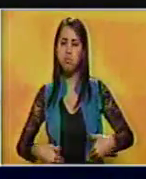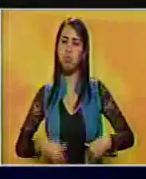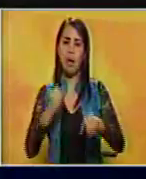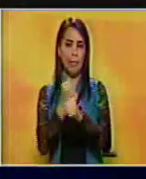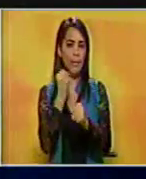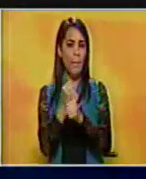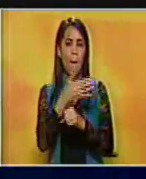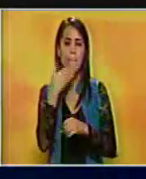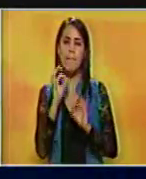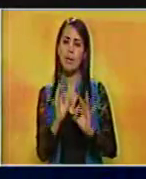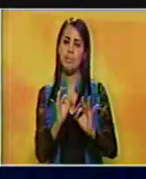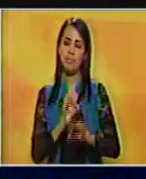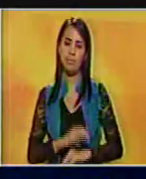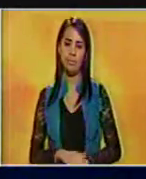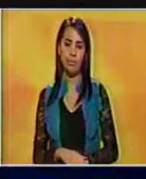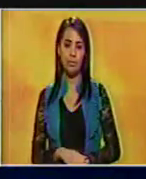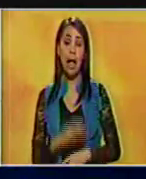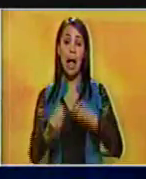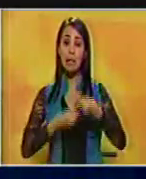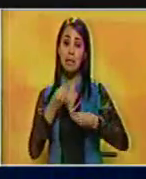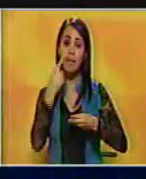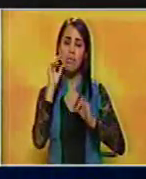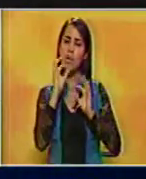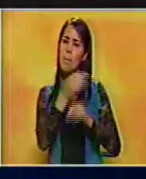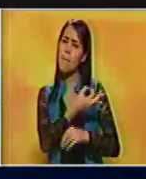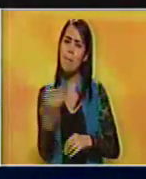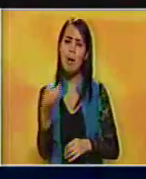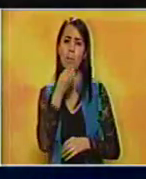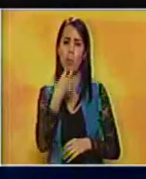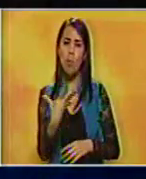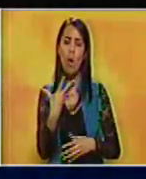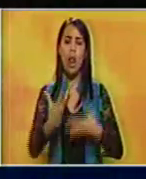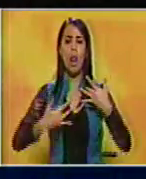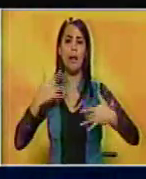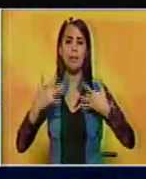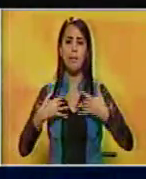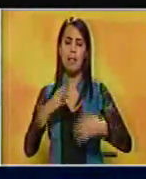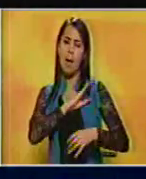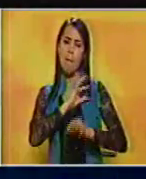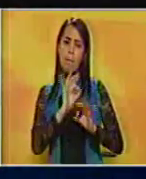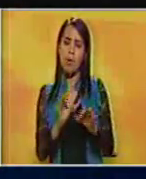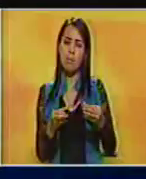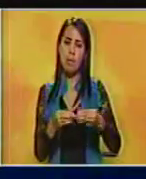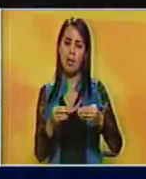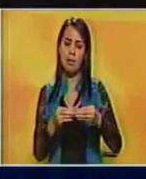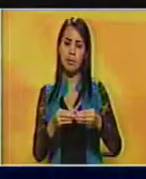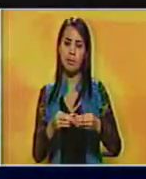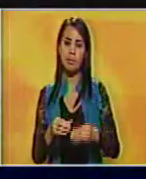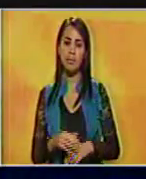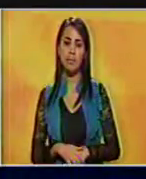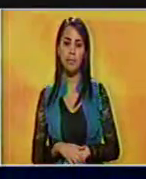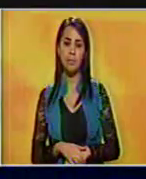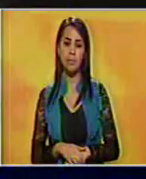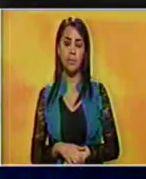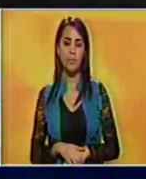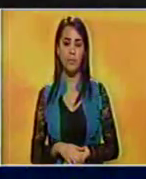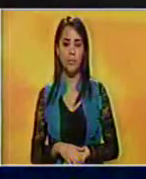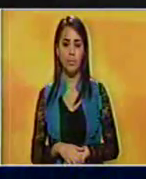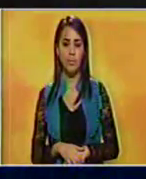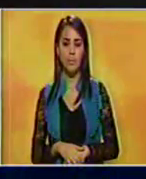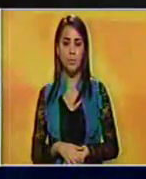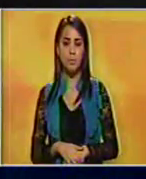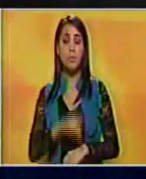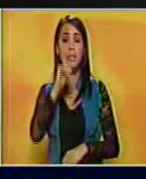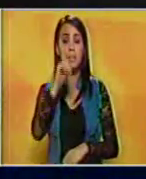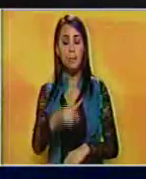administrar justicia, cumpliendo de manera eficiente las actividades que son propias de los órganos jurisdiccionales.